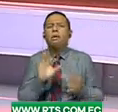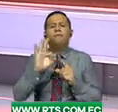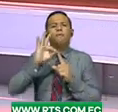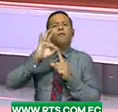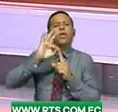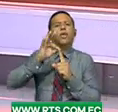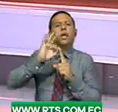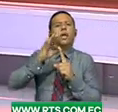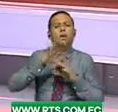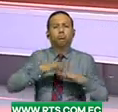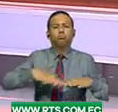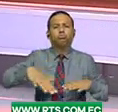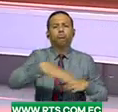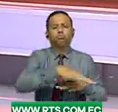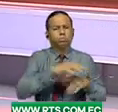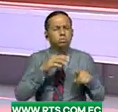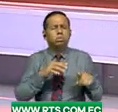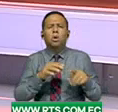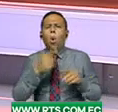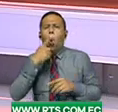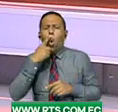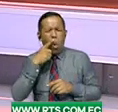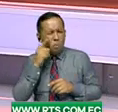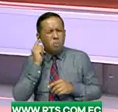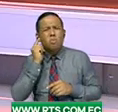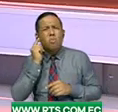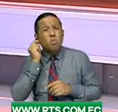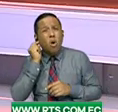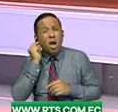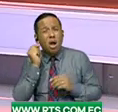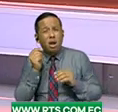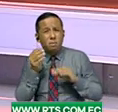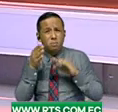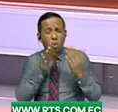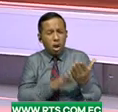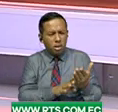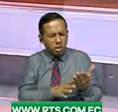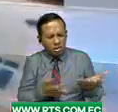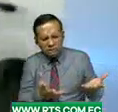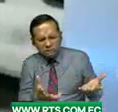de Guayaquil. El cuerpo estaba sobre una alcantarilla.